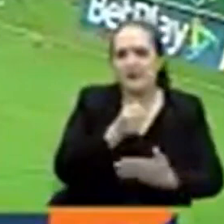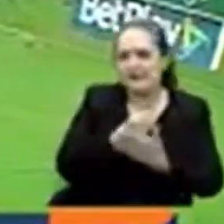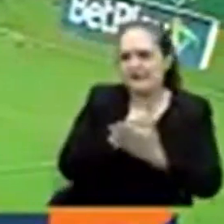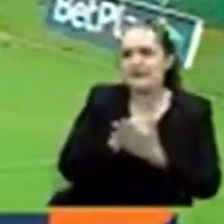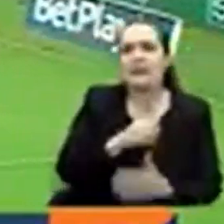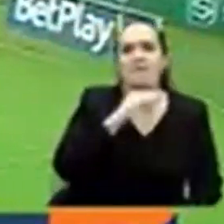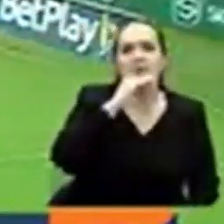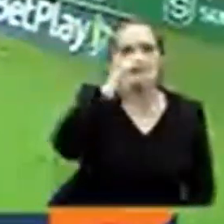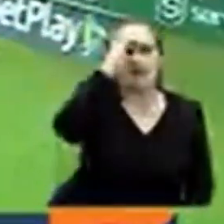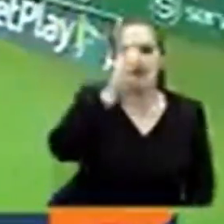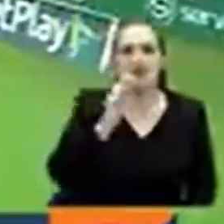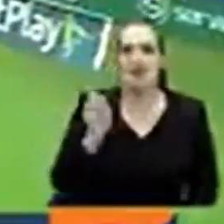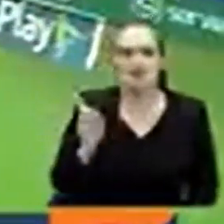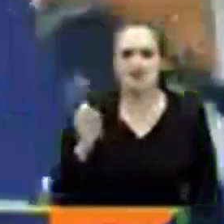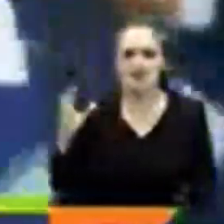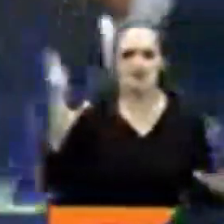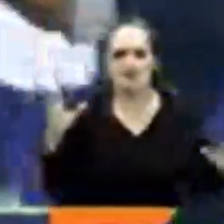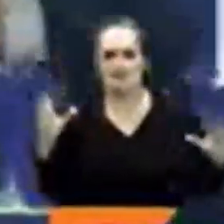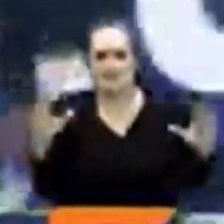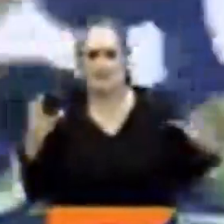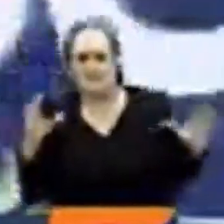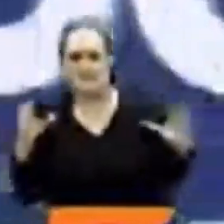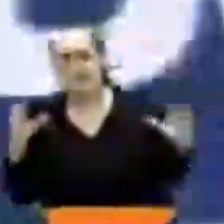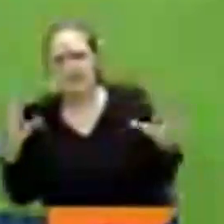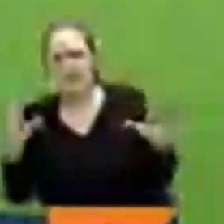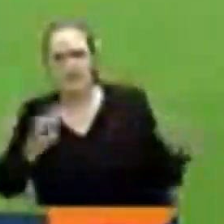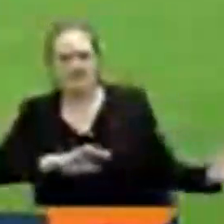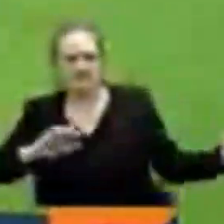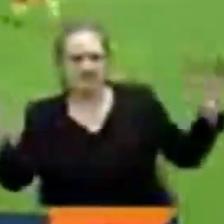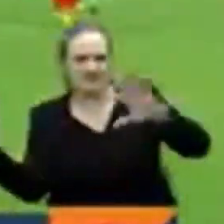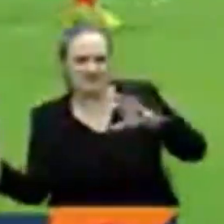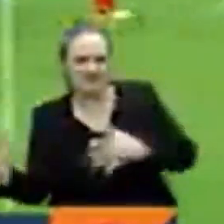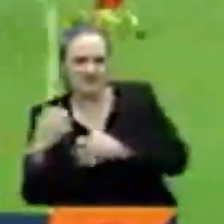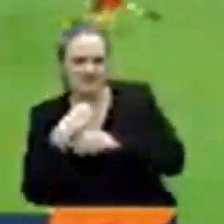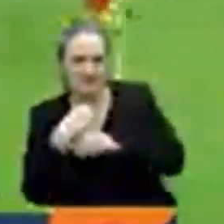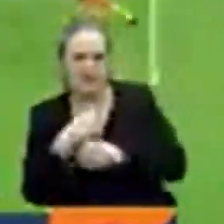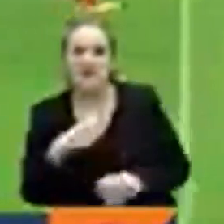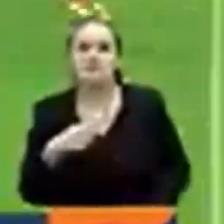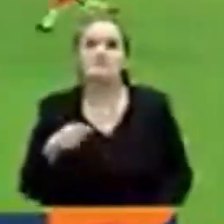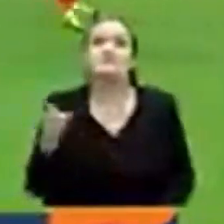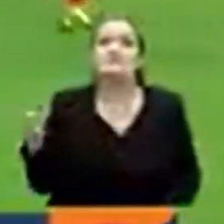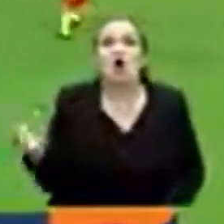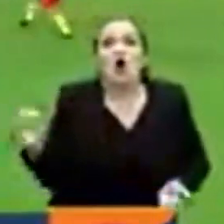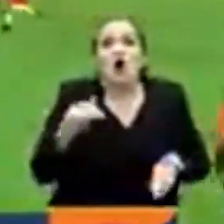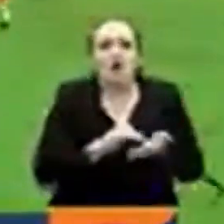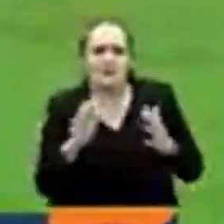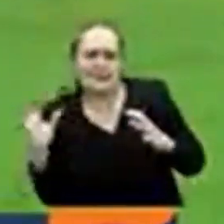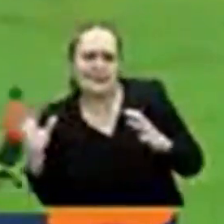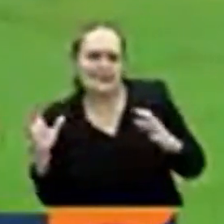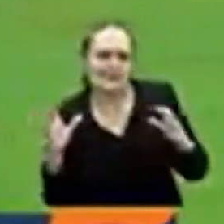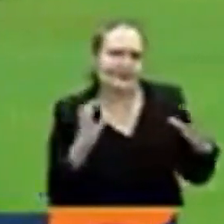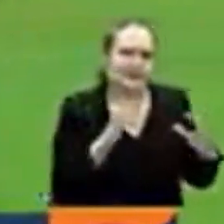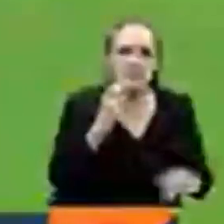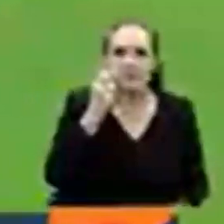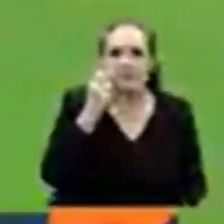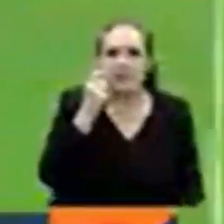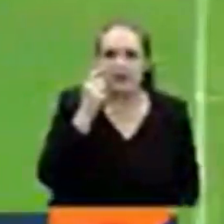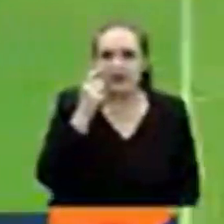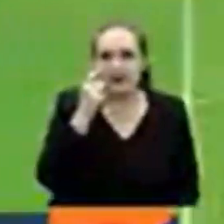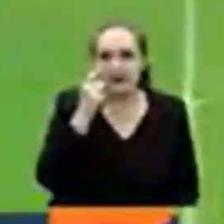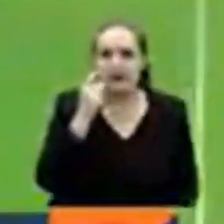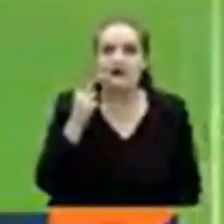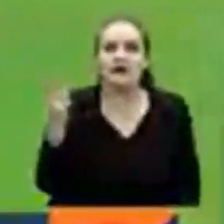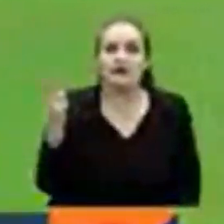de Andrés Cadavid, que cayó en manos de la figura. Aunque minutos después, Mosquera Marmolejo no se quedó atrás y con esta